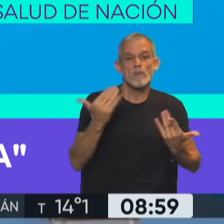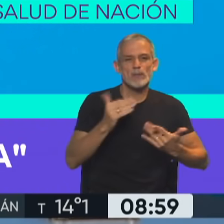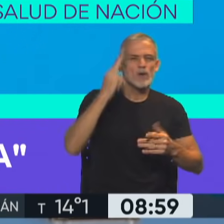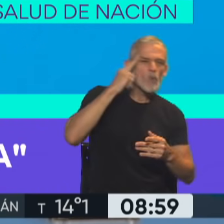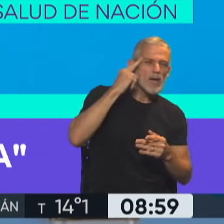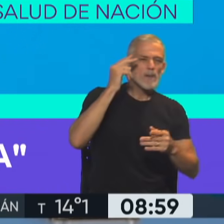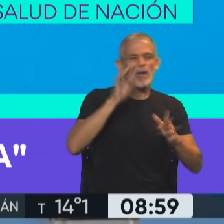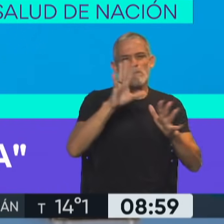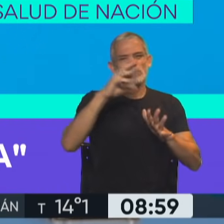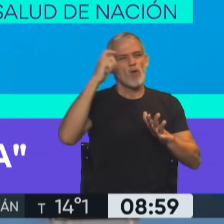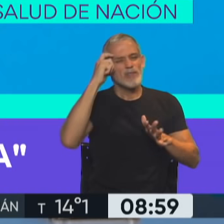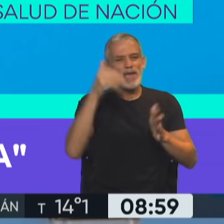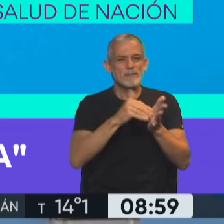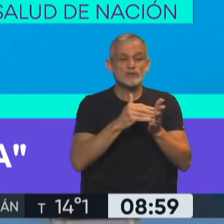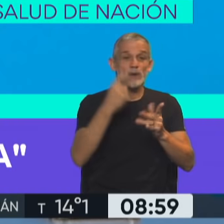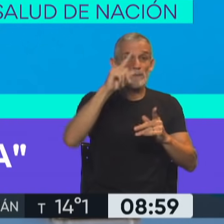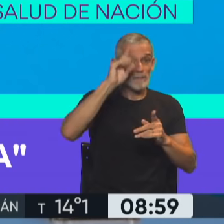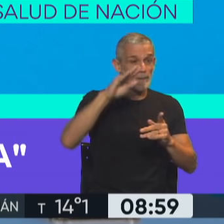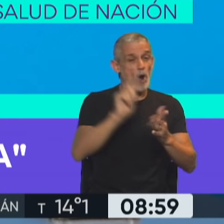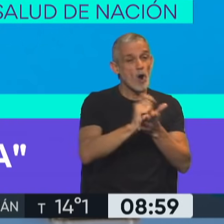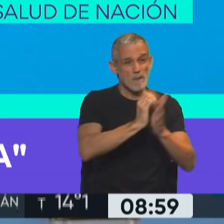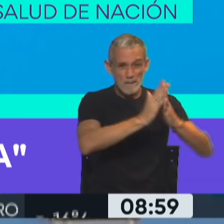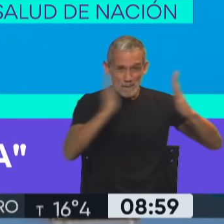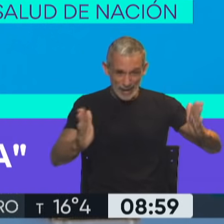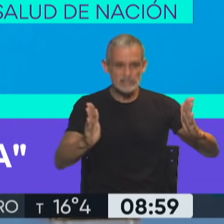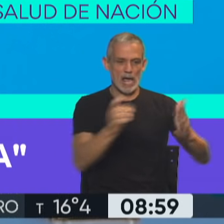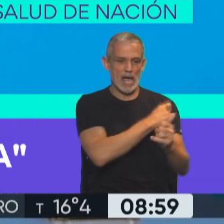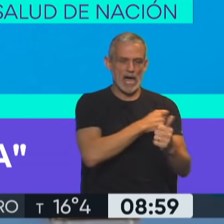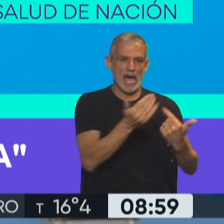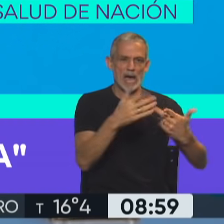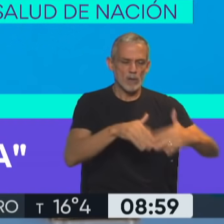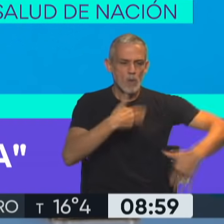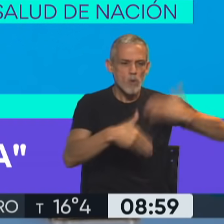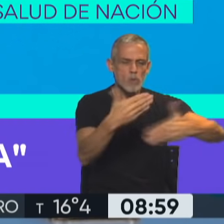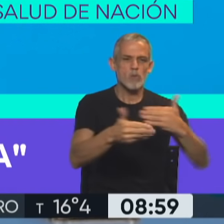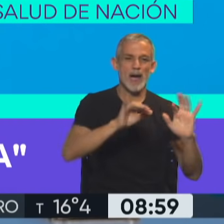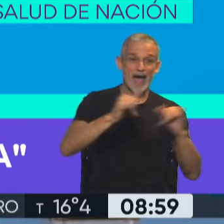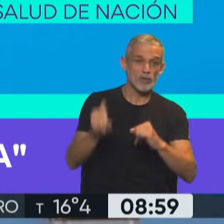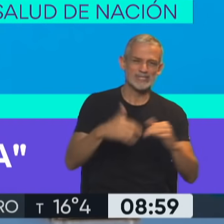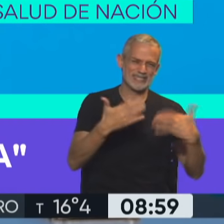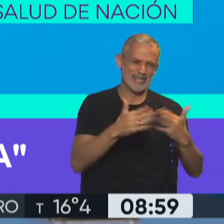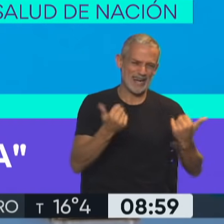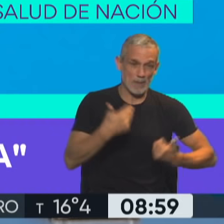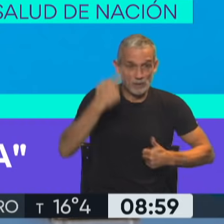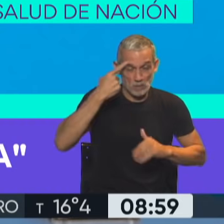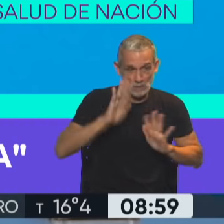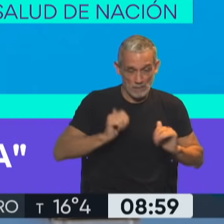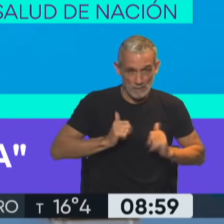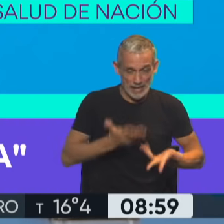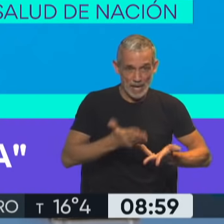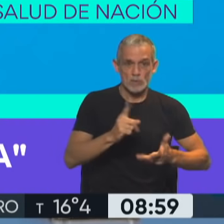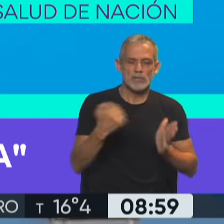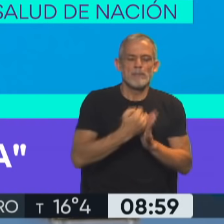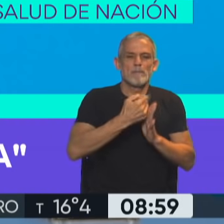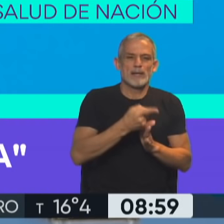9 y 10 millones de dosis por mes, esperamos que ese avance de la vacunación adolescente sea rápida y además que eso tenga un